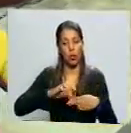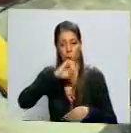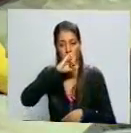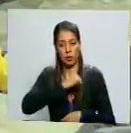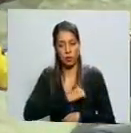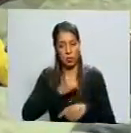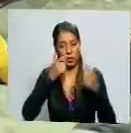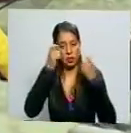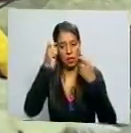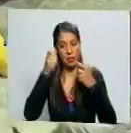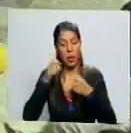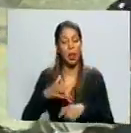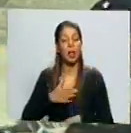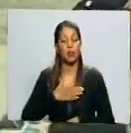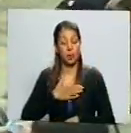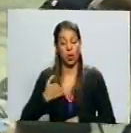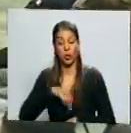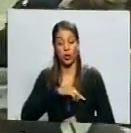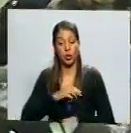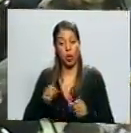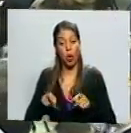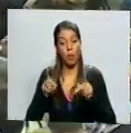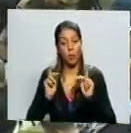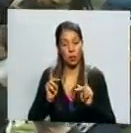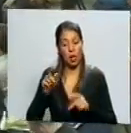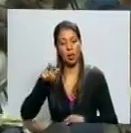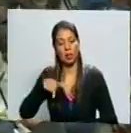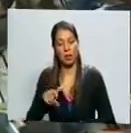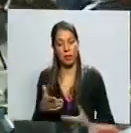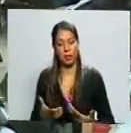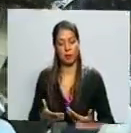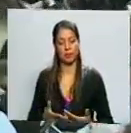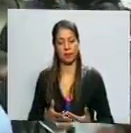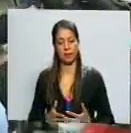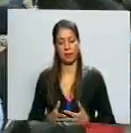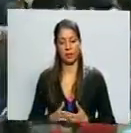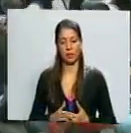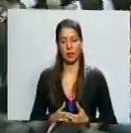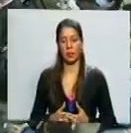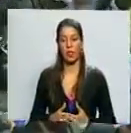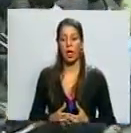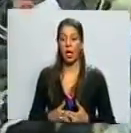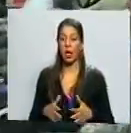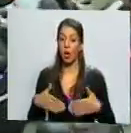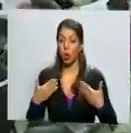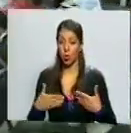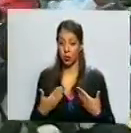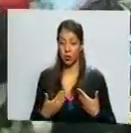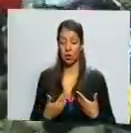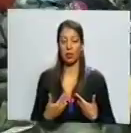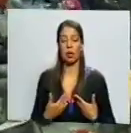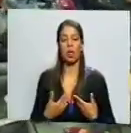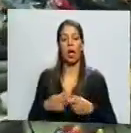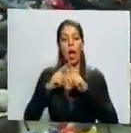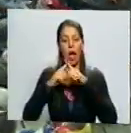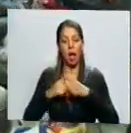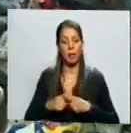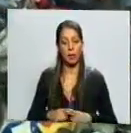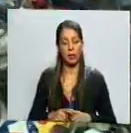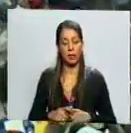Estado, además que quienes hemos tenido la oportunidad también de tener la dicha de ser